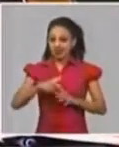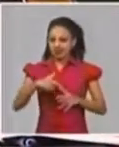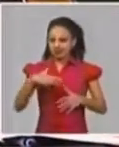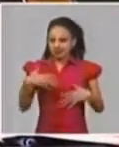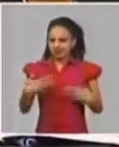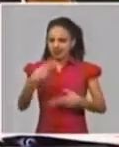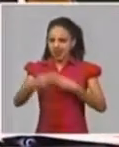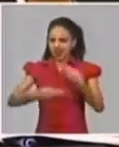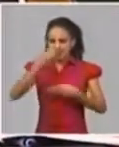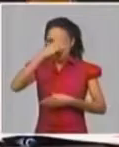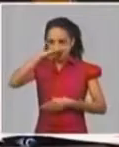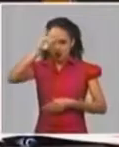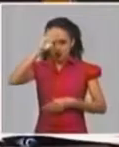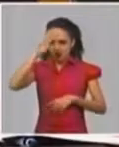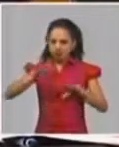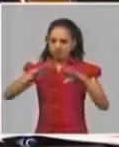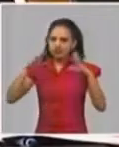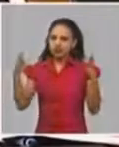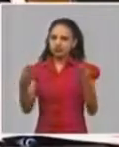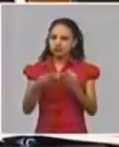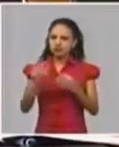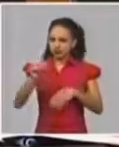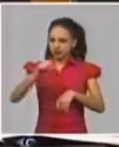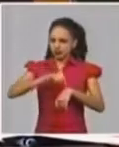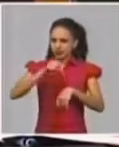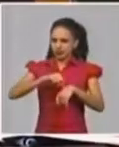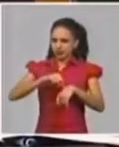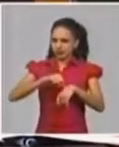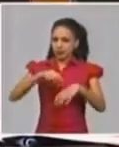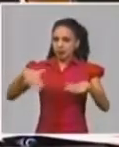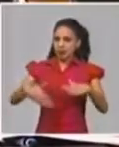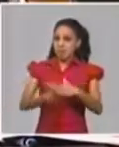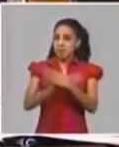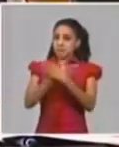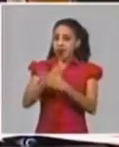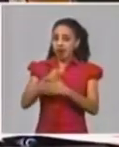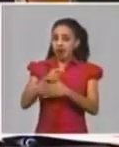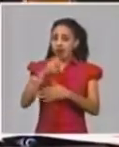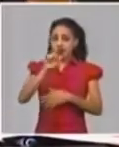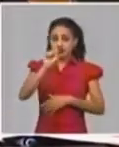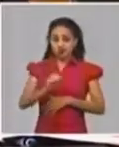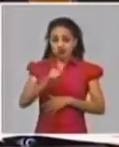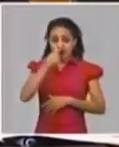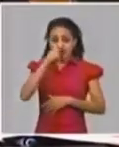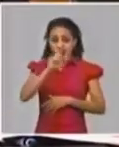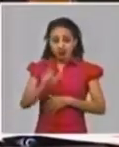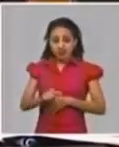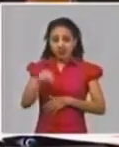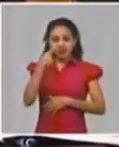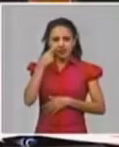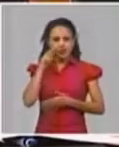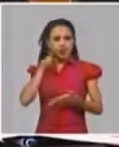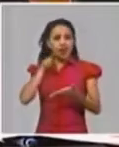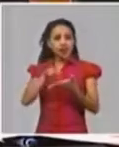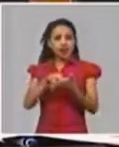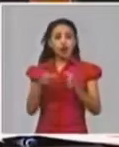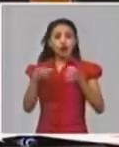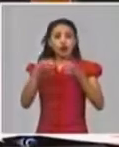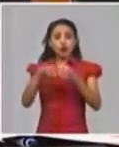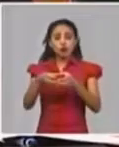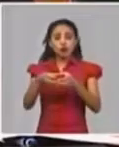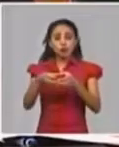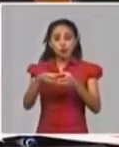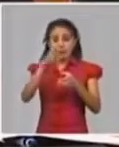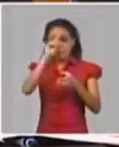mundo. Me acaba de llegar hace unos minutos, a través de nuestra embajada en Sudáfrica, una carta de la brigada cubana que llegó a Sudáfrica el pasado 27 de